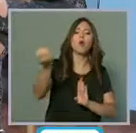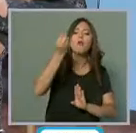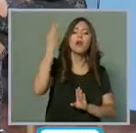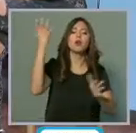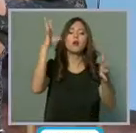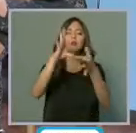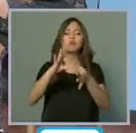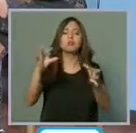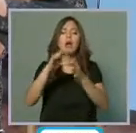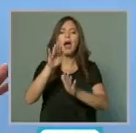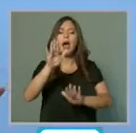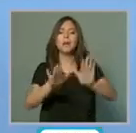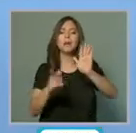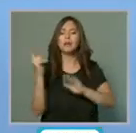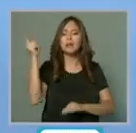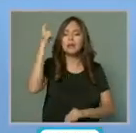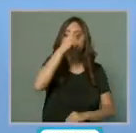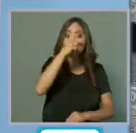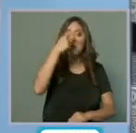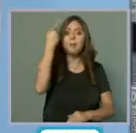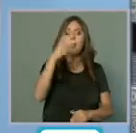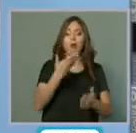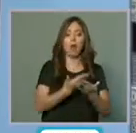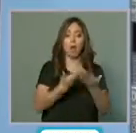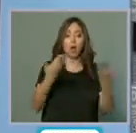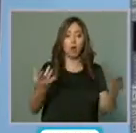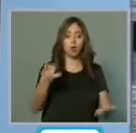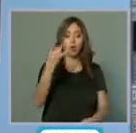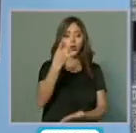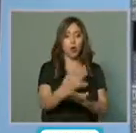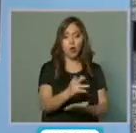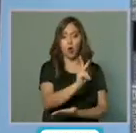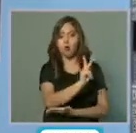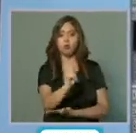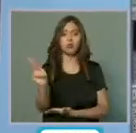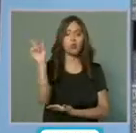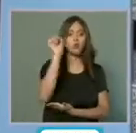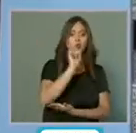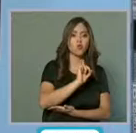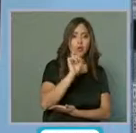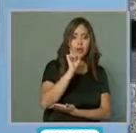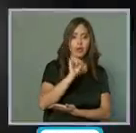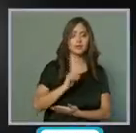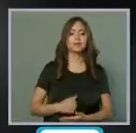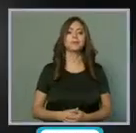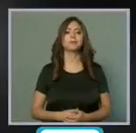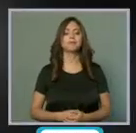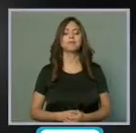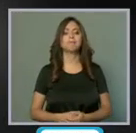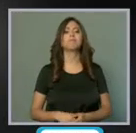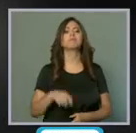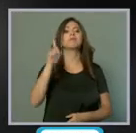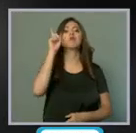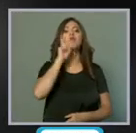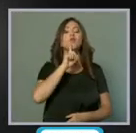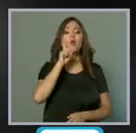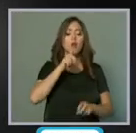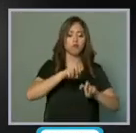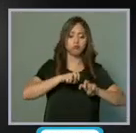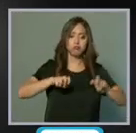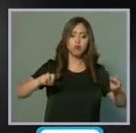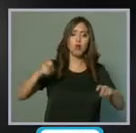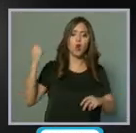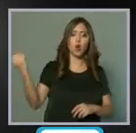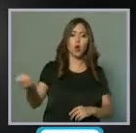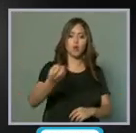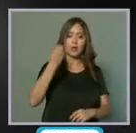eso, y acá serán solo chavas. Solo chavas, exactamente. Van a ser diferentes las fotógrafas que se van a estar presentando. Ahora